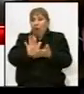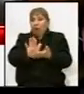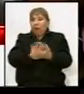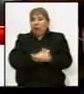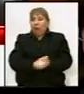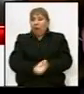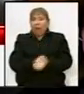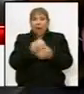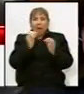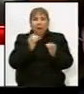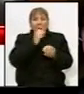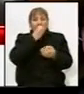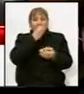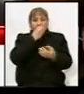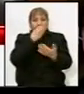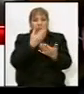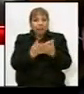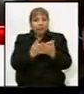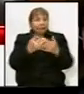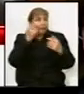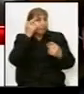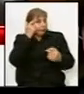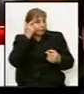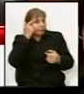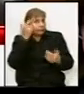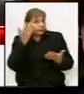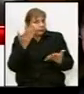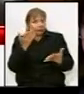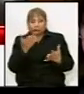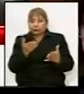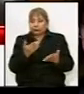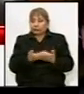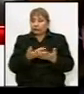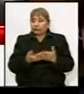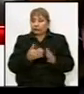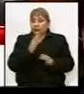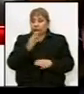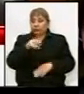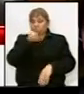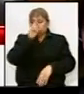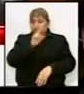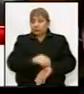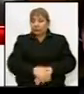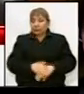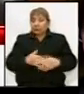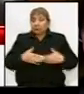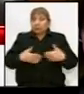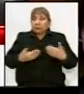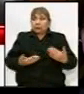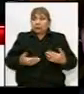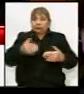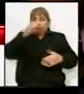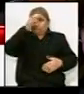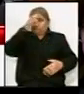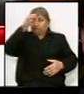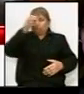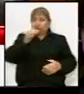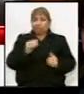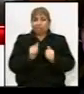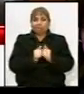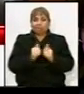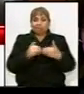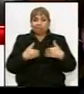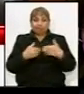y que muy bien pueden pensar la agenda pero y que puedan ser capaces de poder